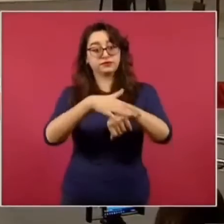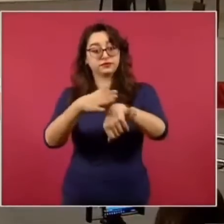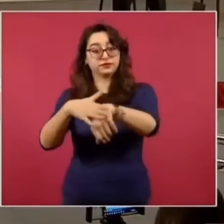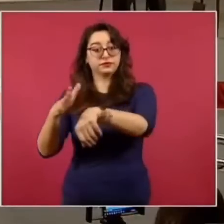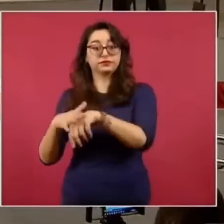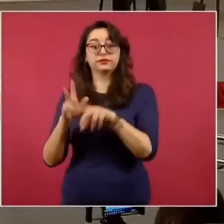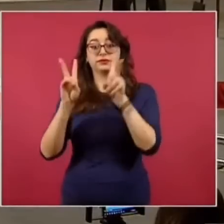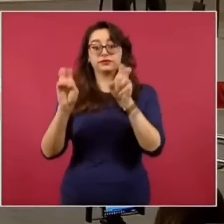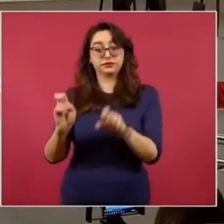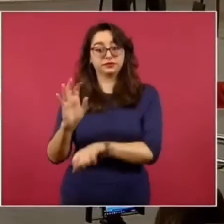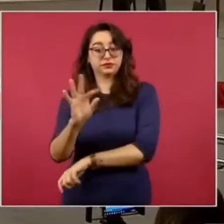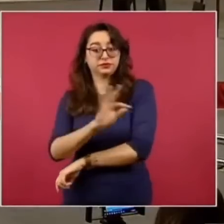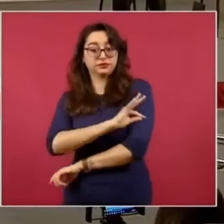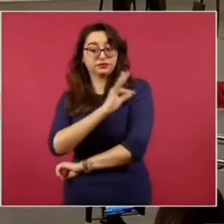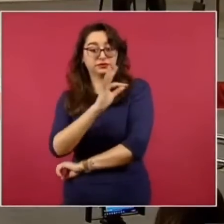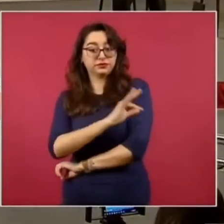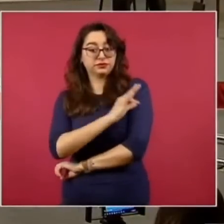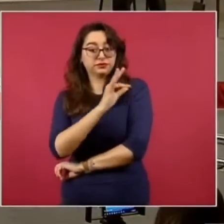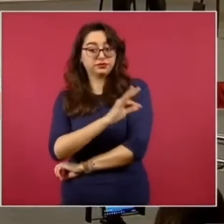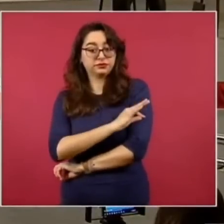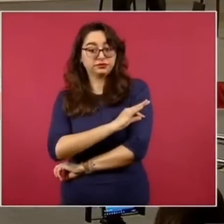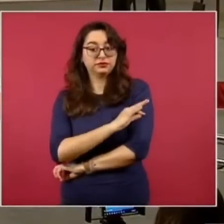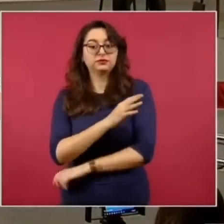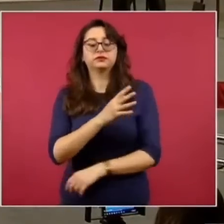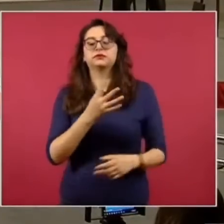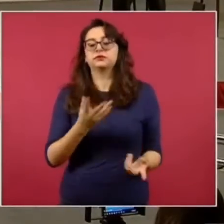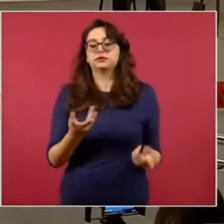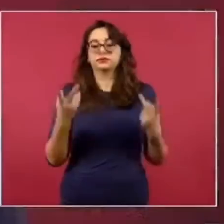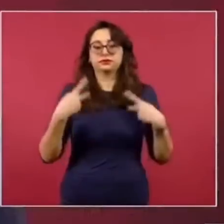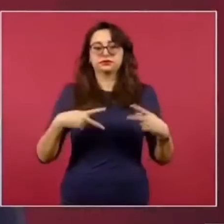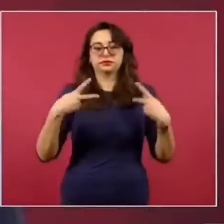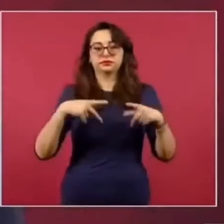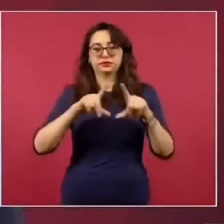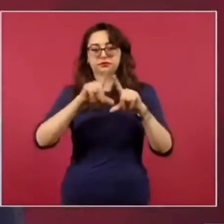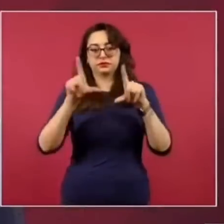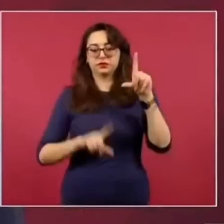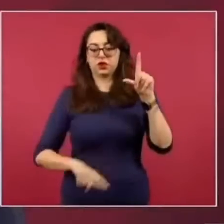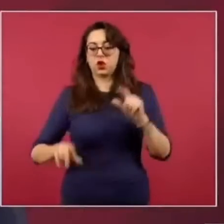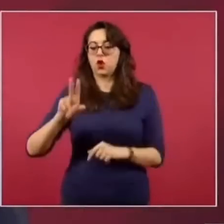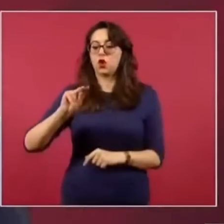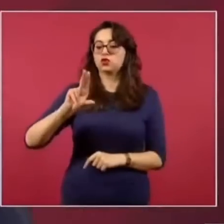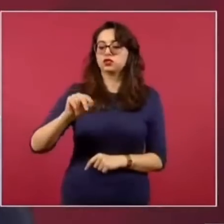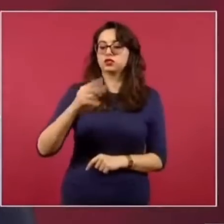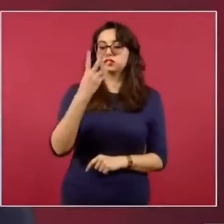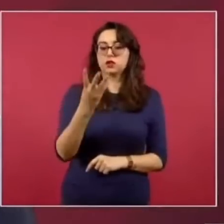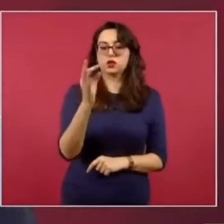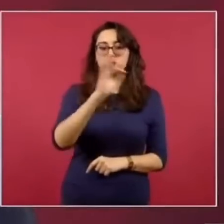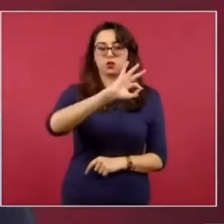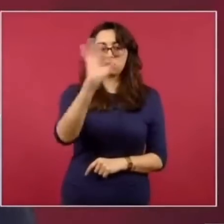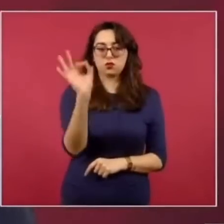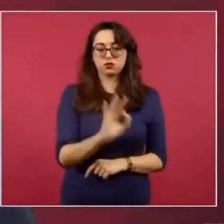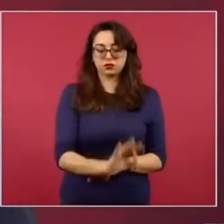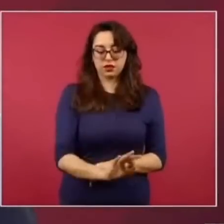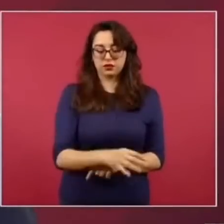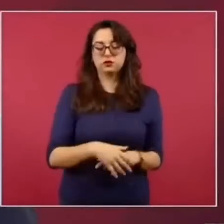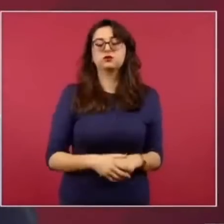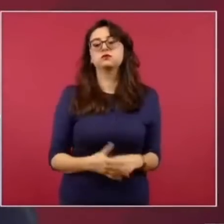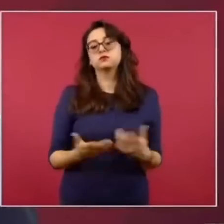alcanzadas: 84% para cualquiera de las edades elegibles, 91% para personas de 18 años en